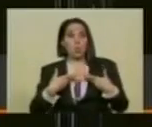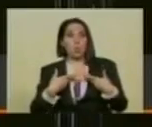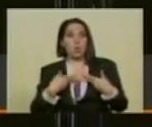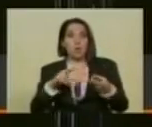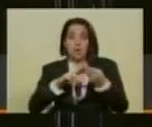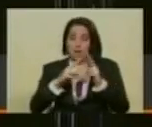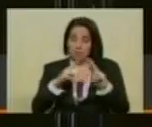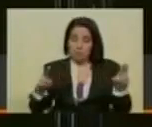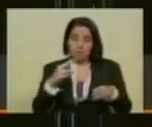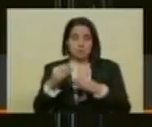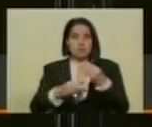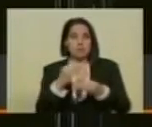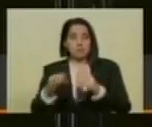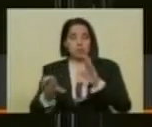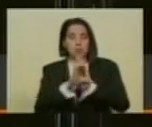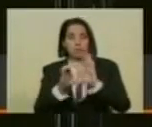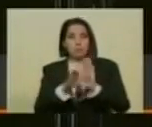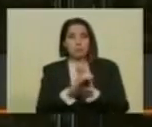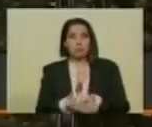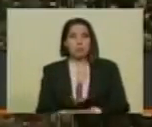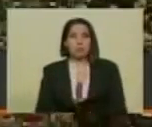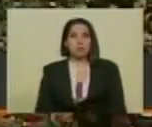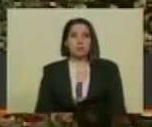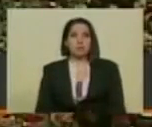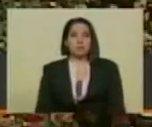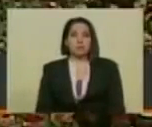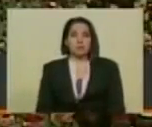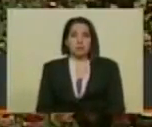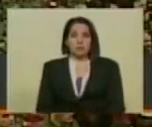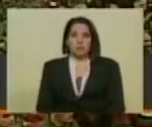hizo. El milagro llegó.